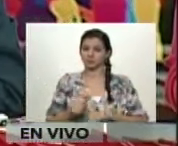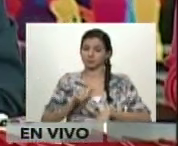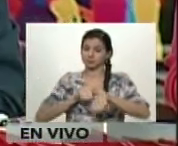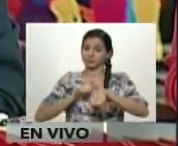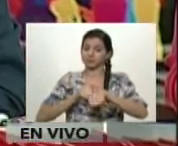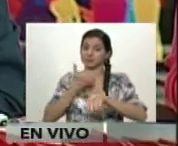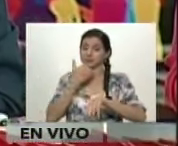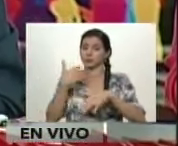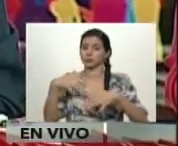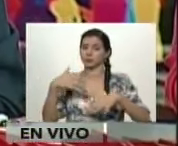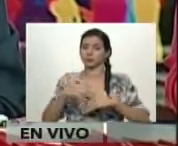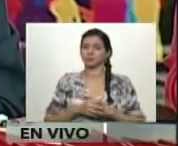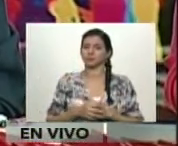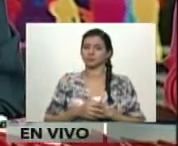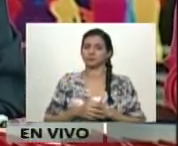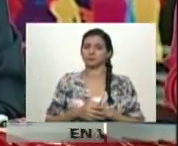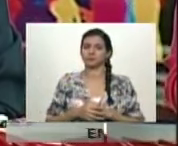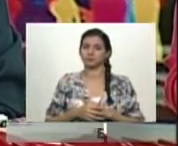ha sido una jornada